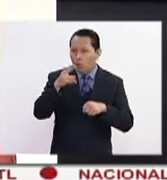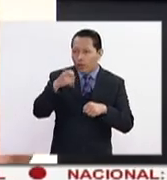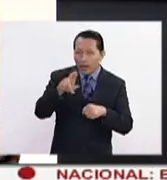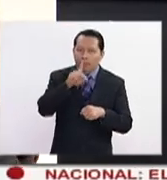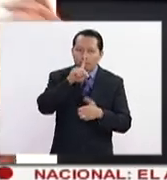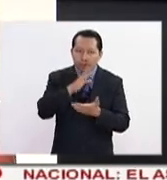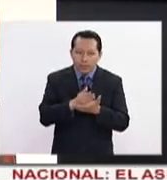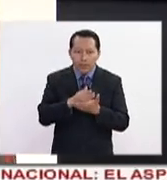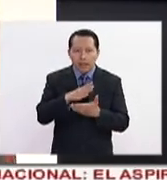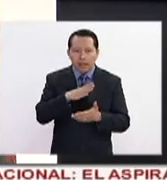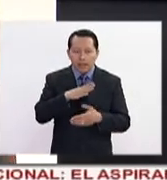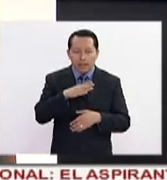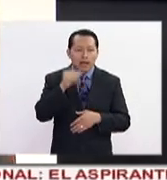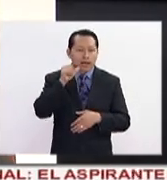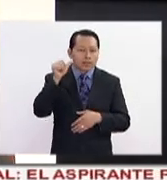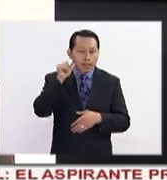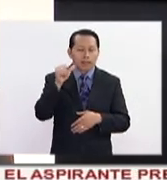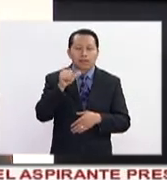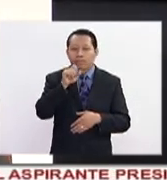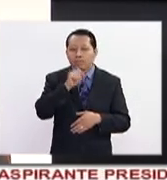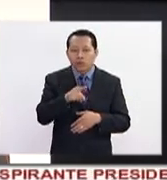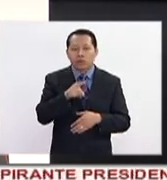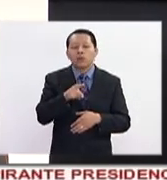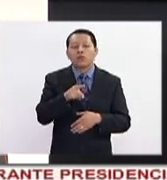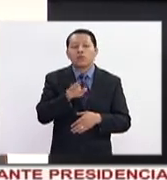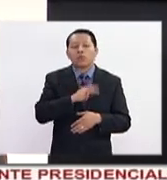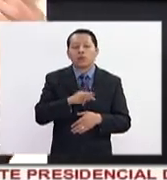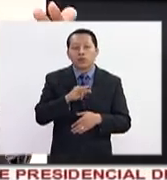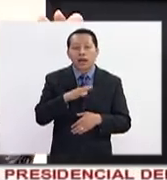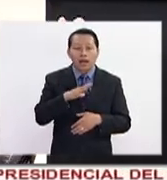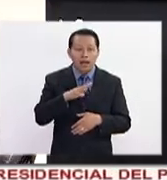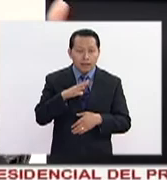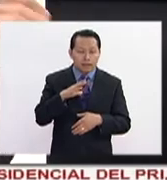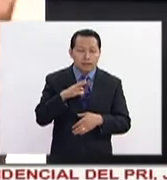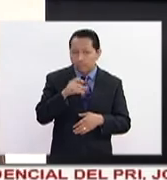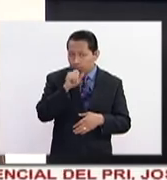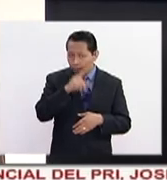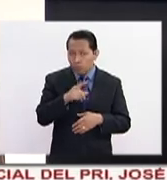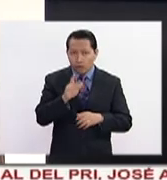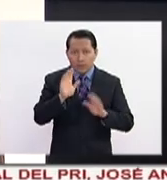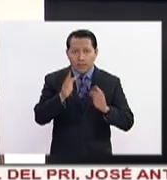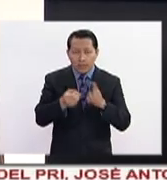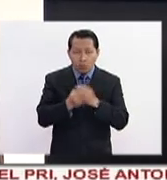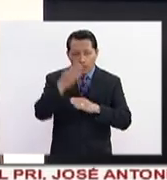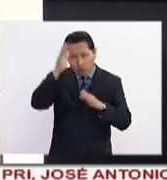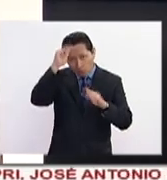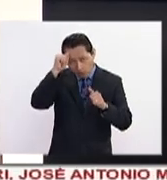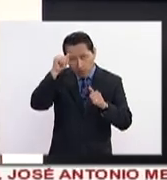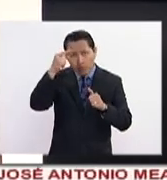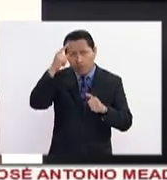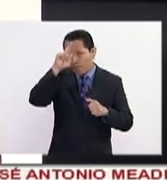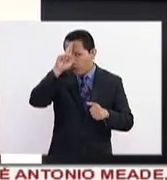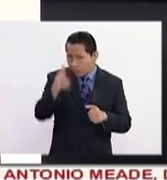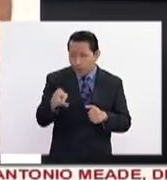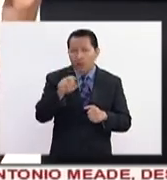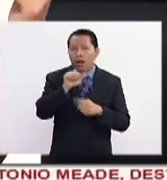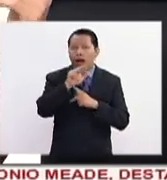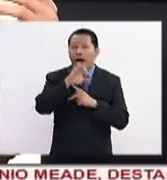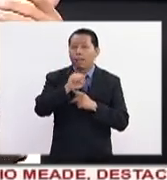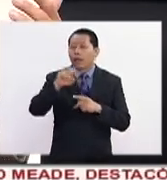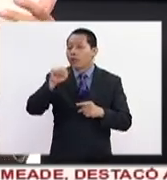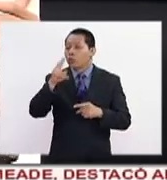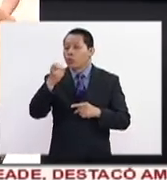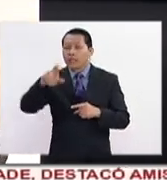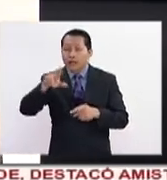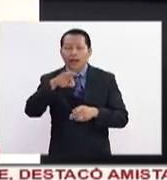mexicano, el Senado mexicano aprobó un nuevo tratado de prohibición de armas nucleares.